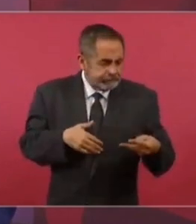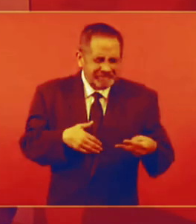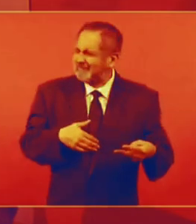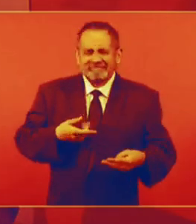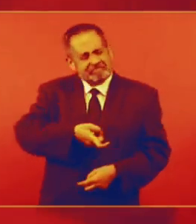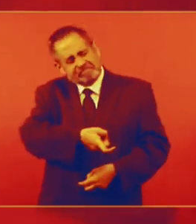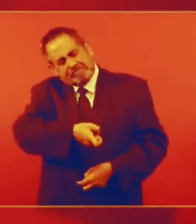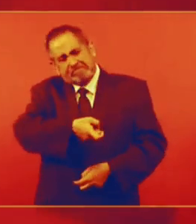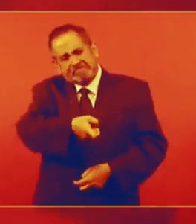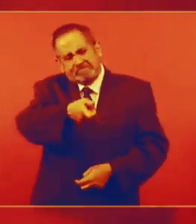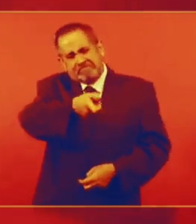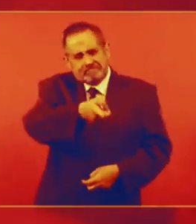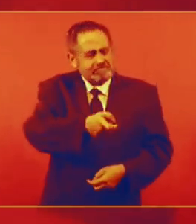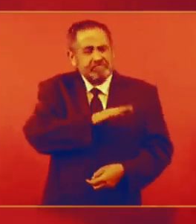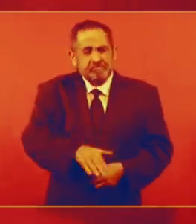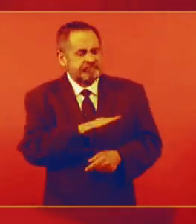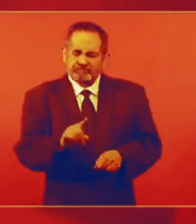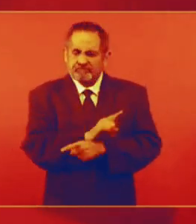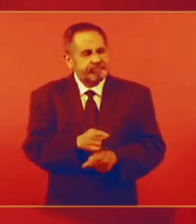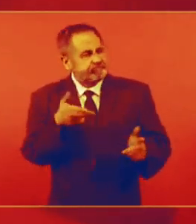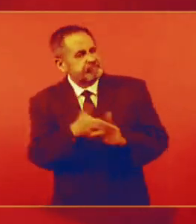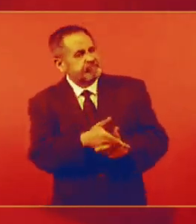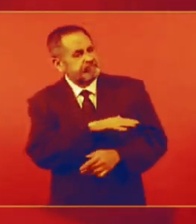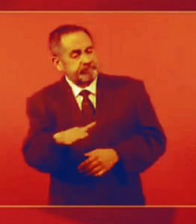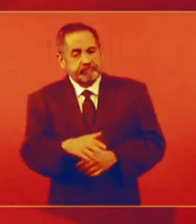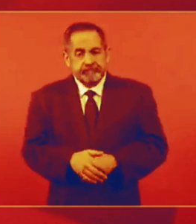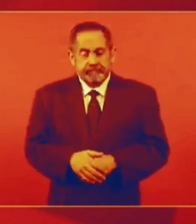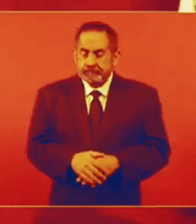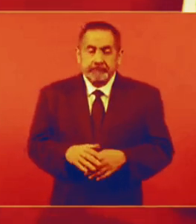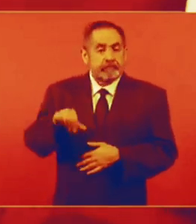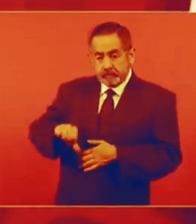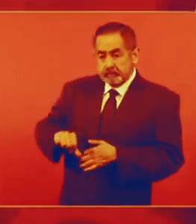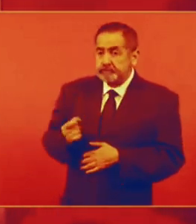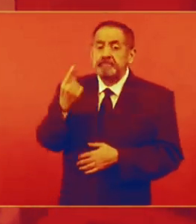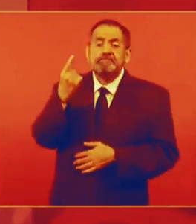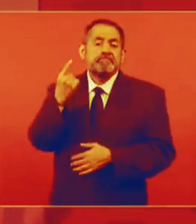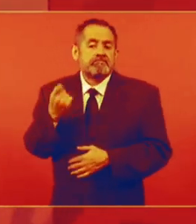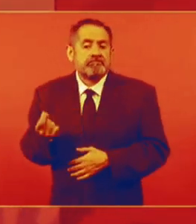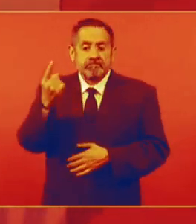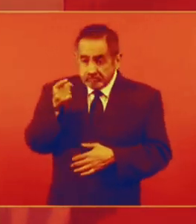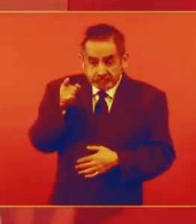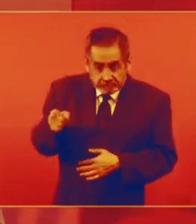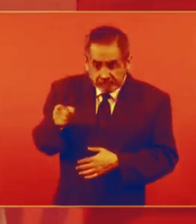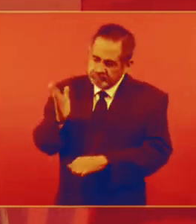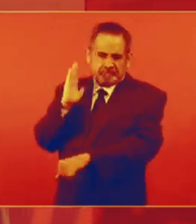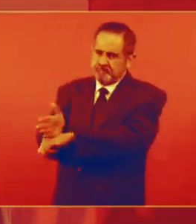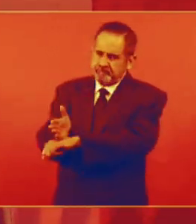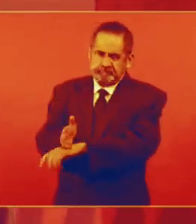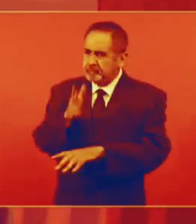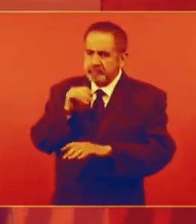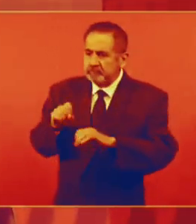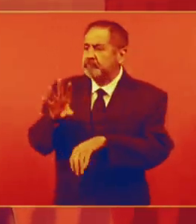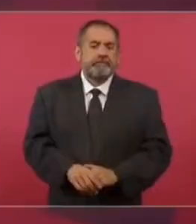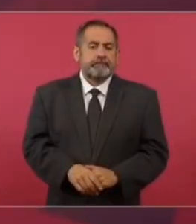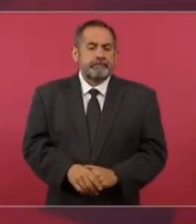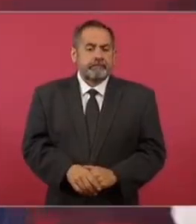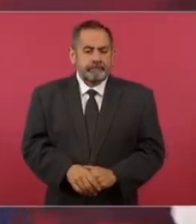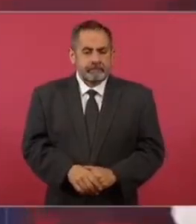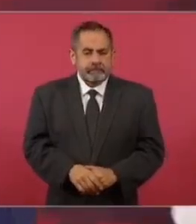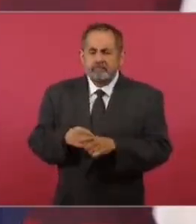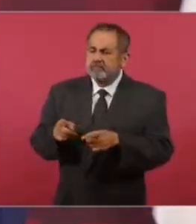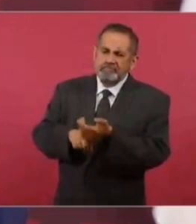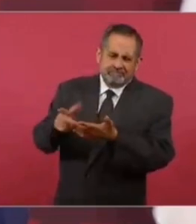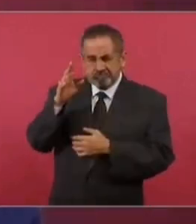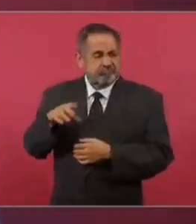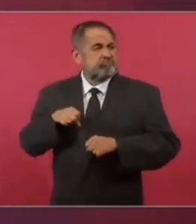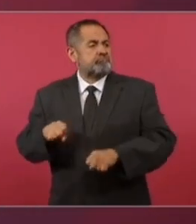remataban y había ajusticiamiento. Estos son casos aislados y cuando se dan, se castiga, no se permite. Pues